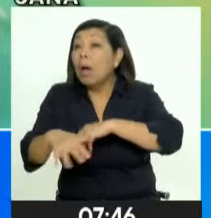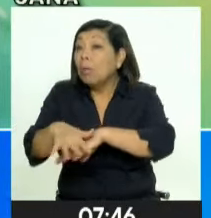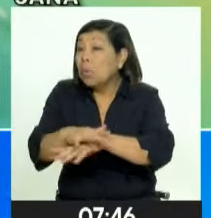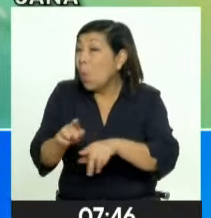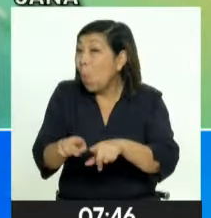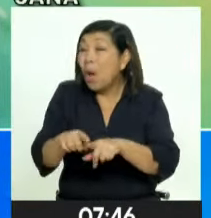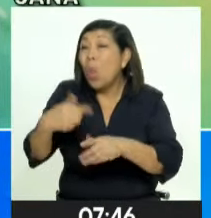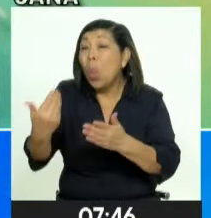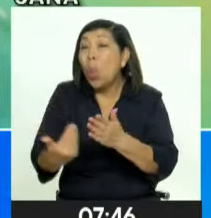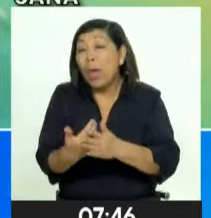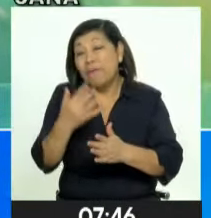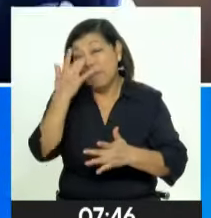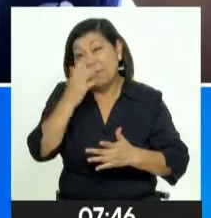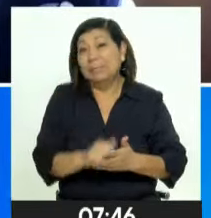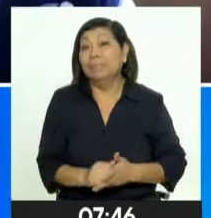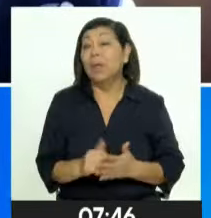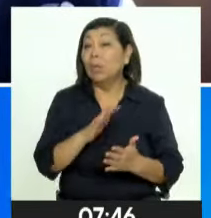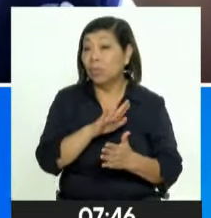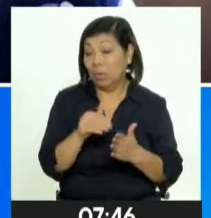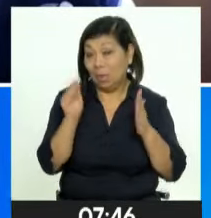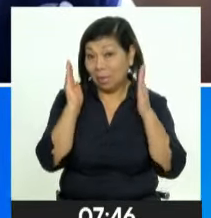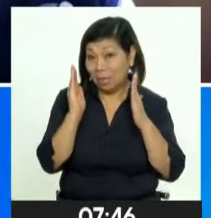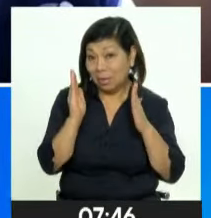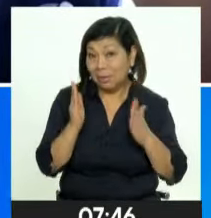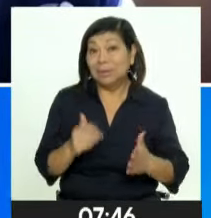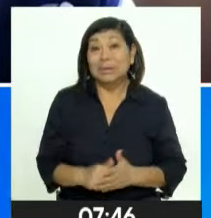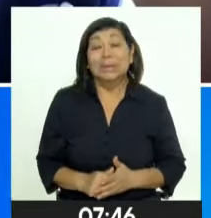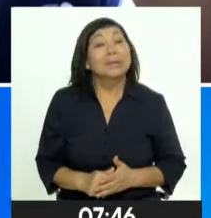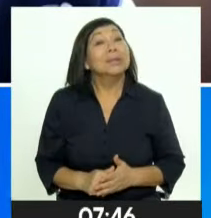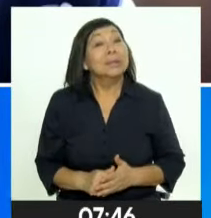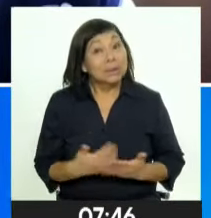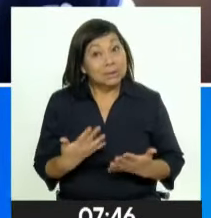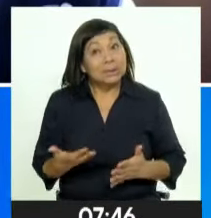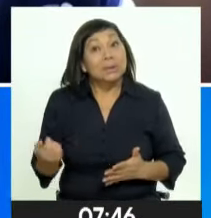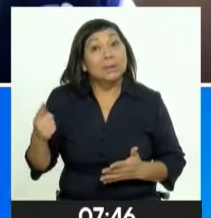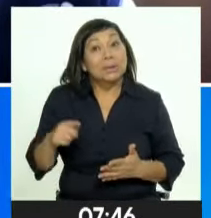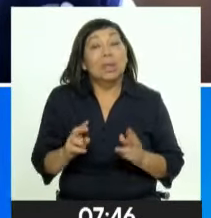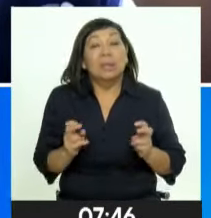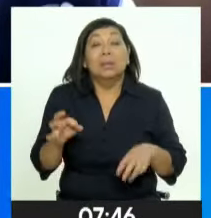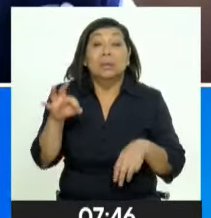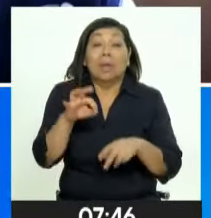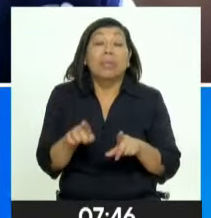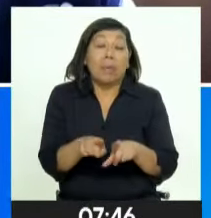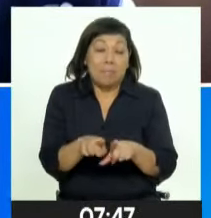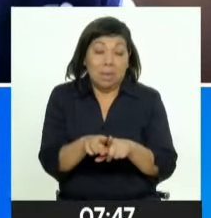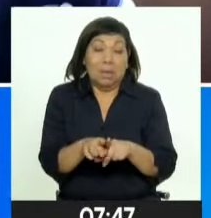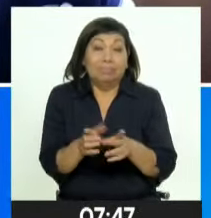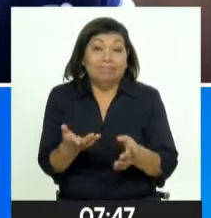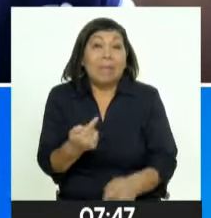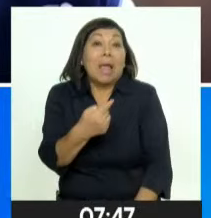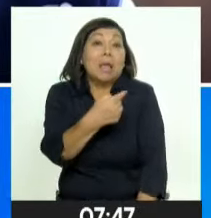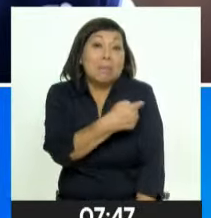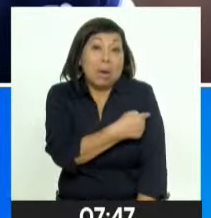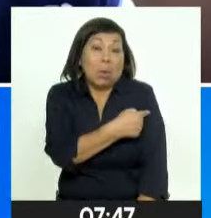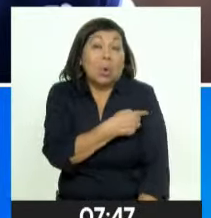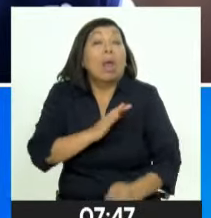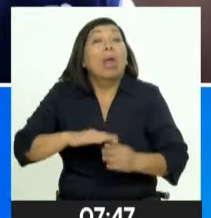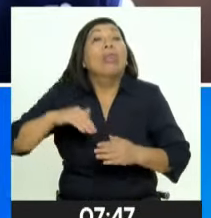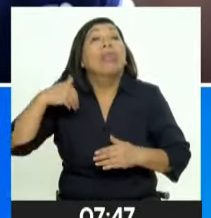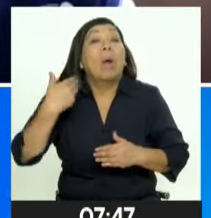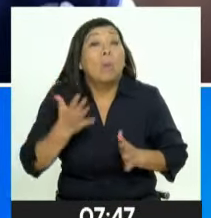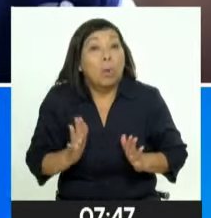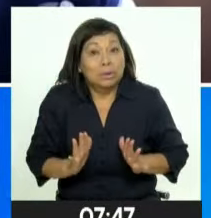esta alternativa. Muy bien, estaremos atentos entonces a qué llegan, ¿no es cierto?, con este tema de la vacuna tan importante, más que todo las cifras que se están disparando